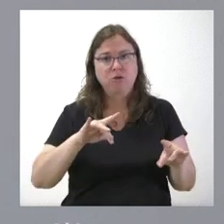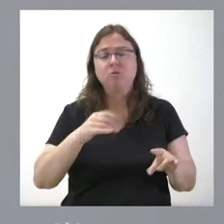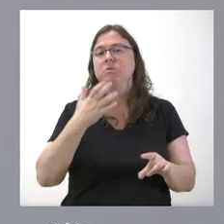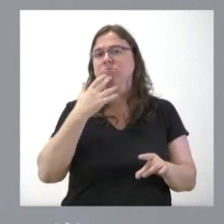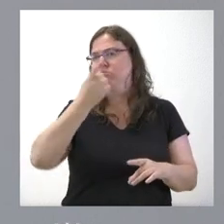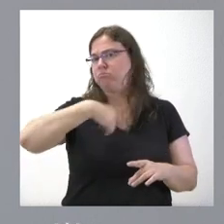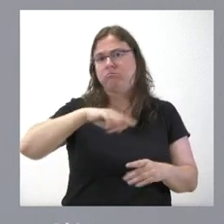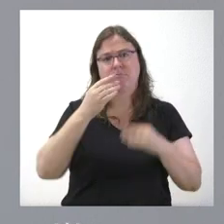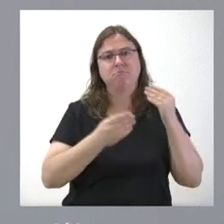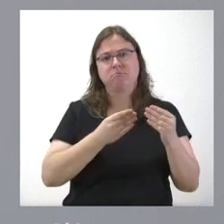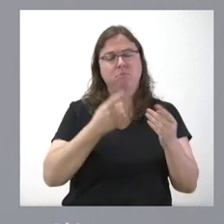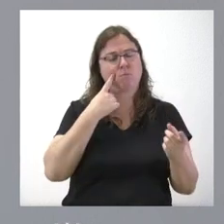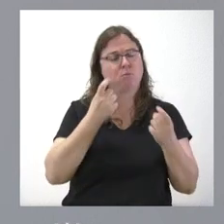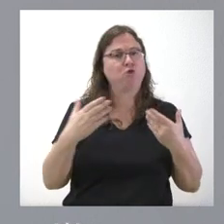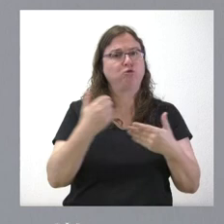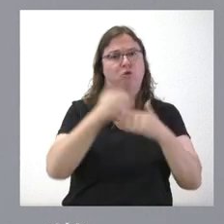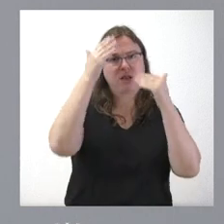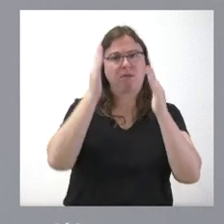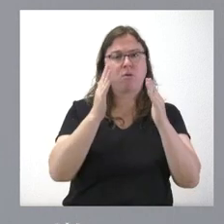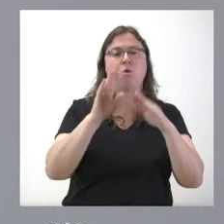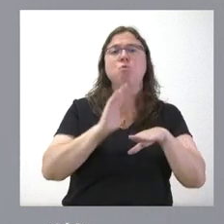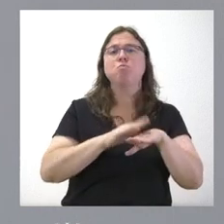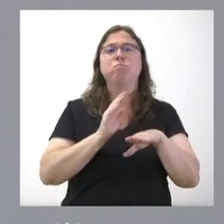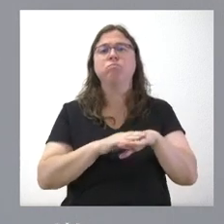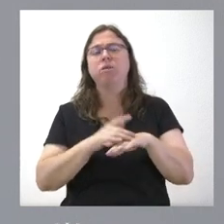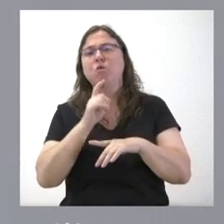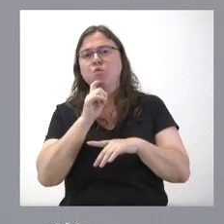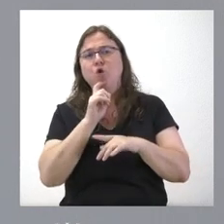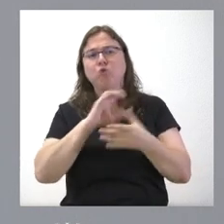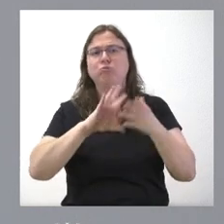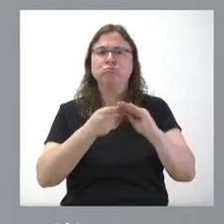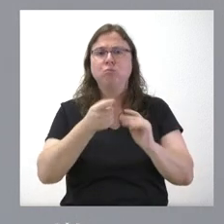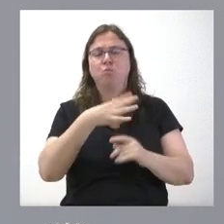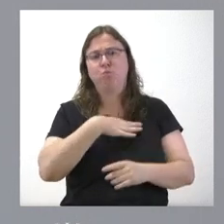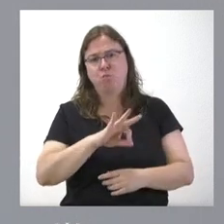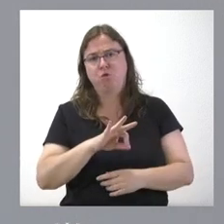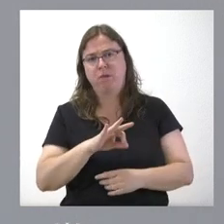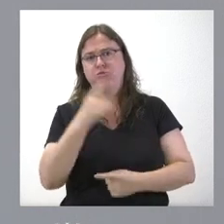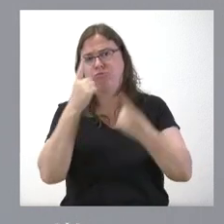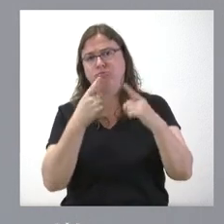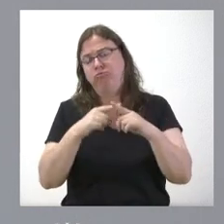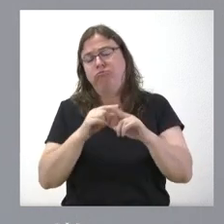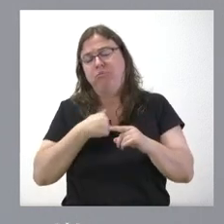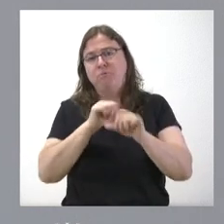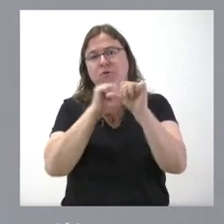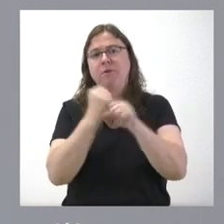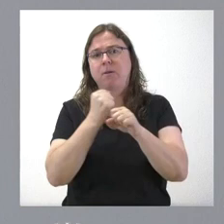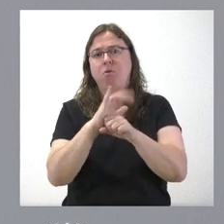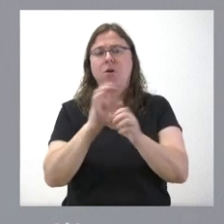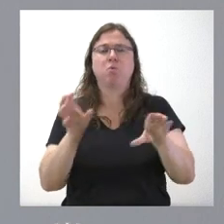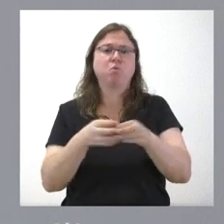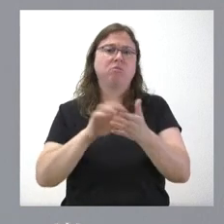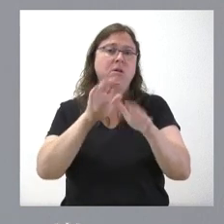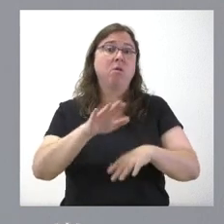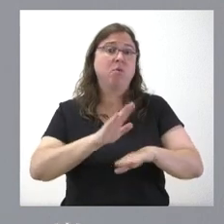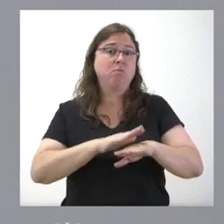miraríamos con toda la atención para ver cómo podemos encajar algunas actividades dentro de las líneas de trabajo que tiene la junta de Castilla y león y por tanto